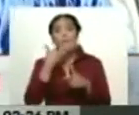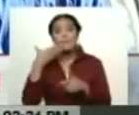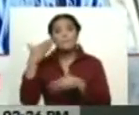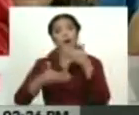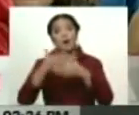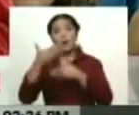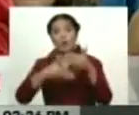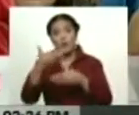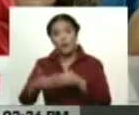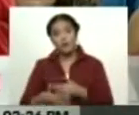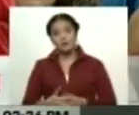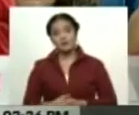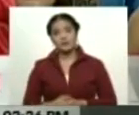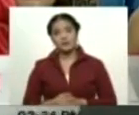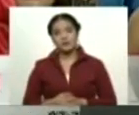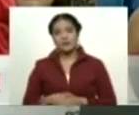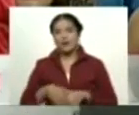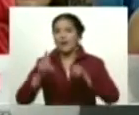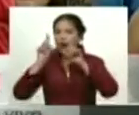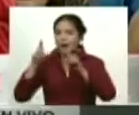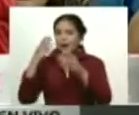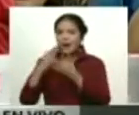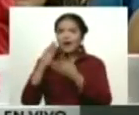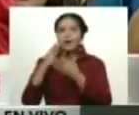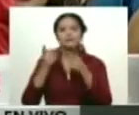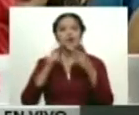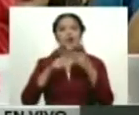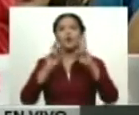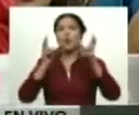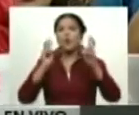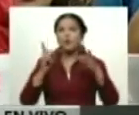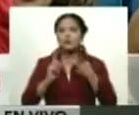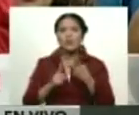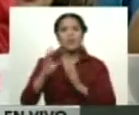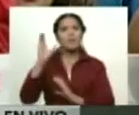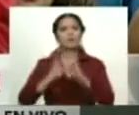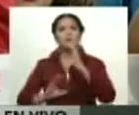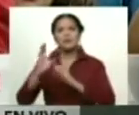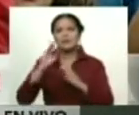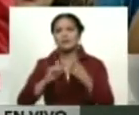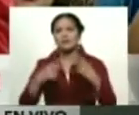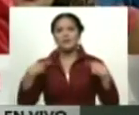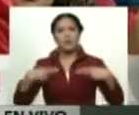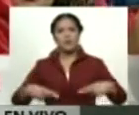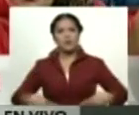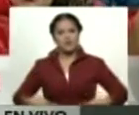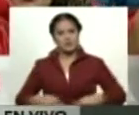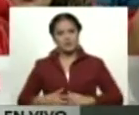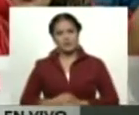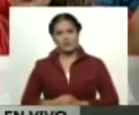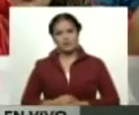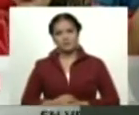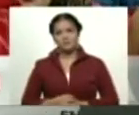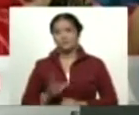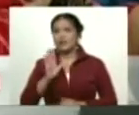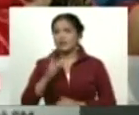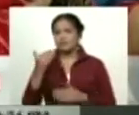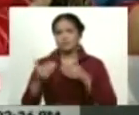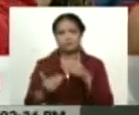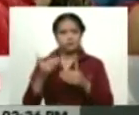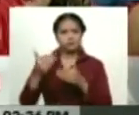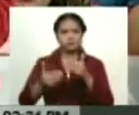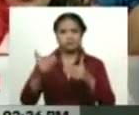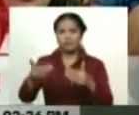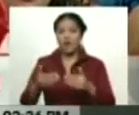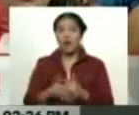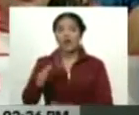la calidad pedagógica de los contenidos, la calidad científica, humanística, ¿no?, y así por el estilo.